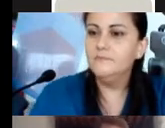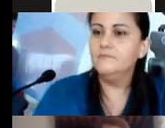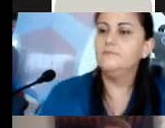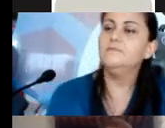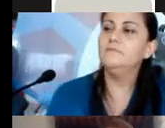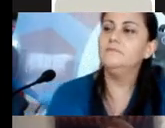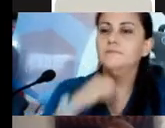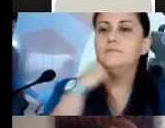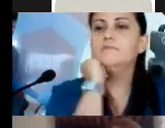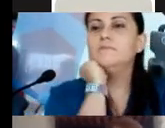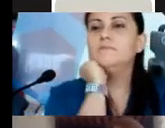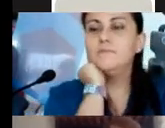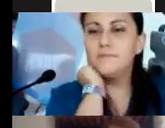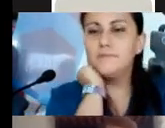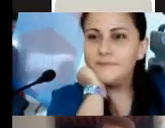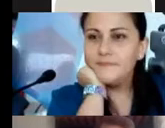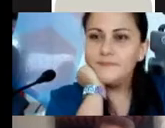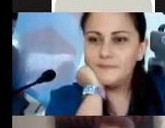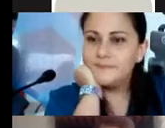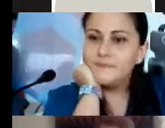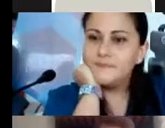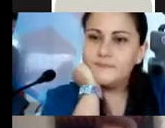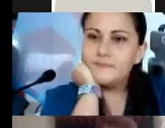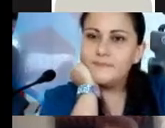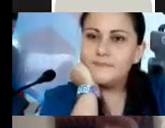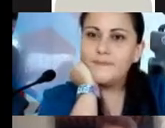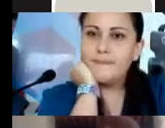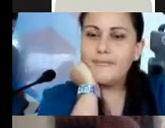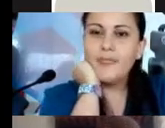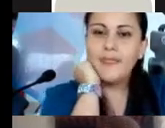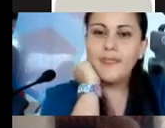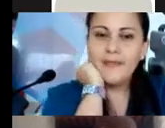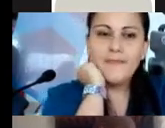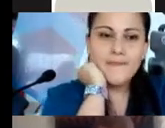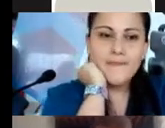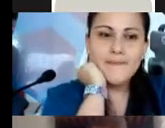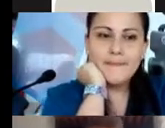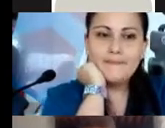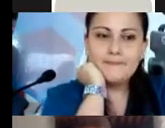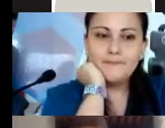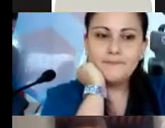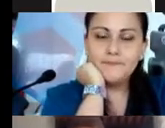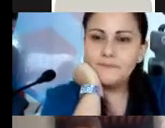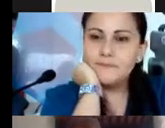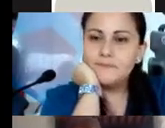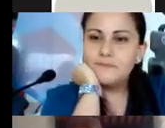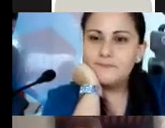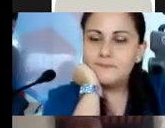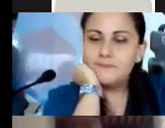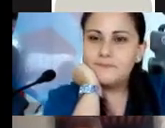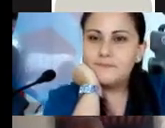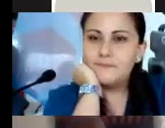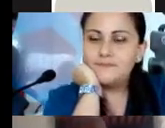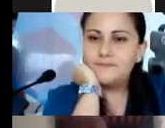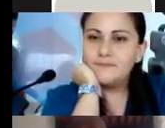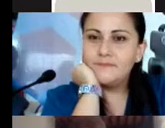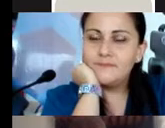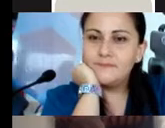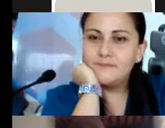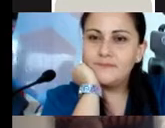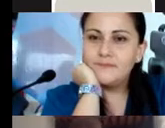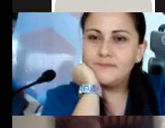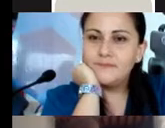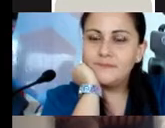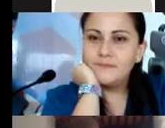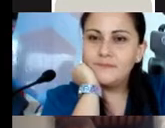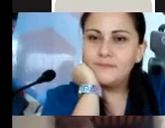ser. Están muy lejos de los promedios nuestros sujetos. Fíjense que cuando yo coloco ese tipo de